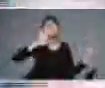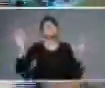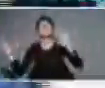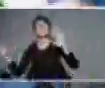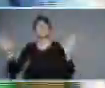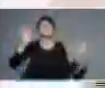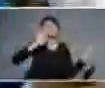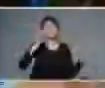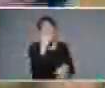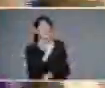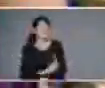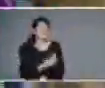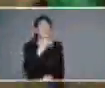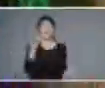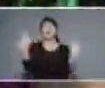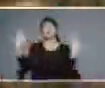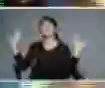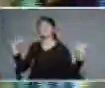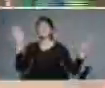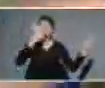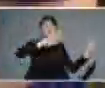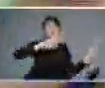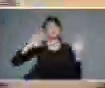bailar vamos arriba Santa